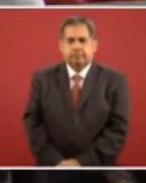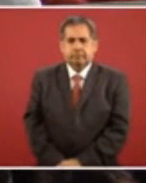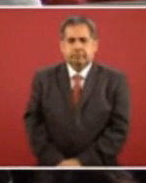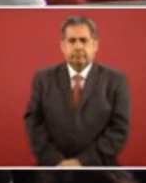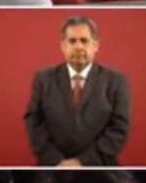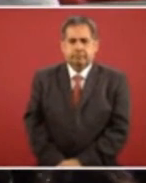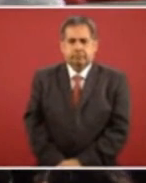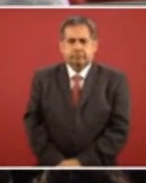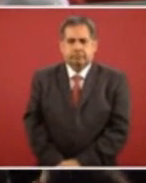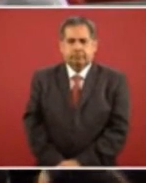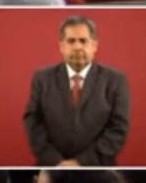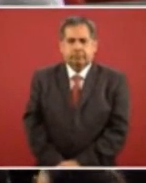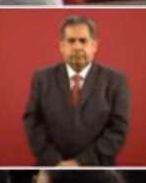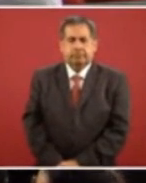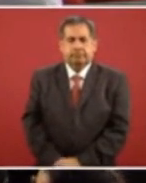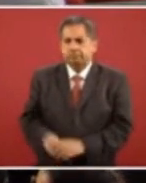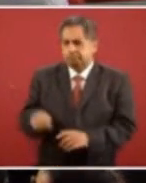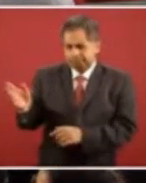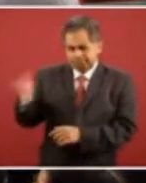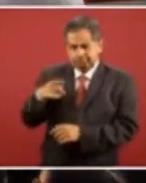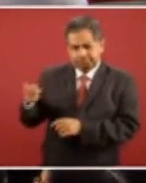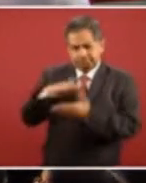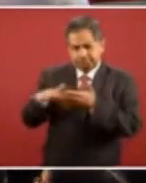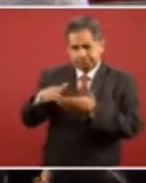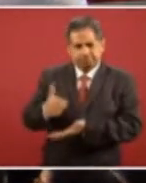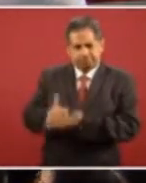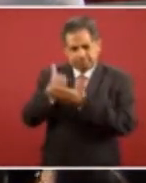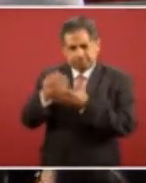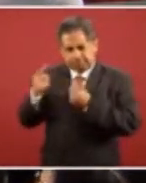Ven acá. Es que esto ayuda mucho.